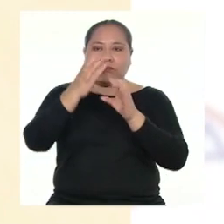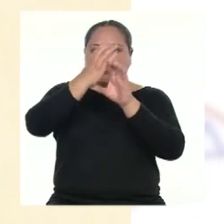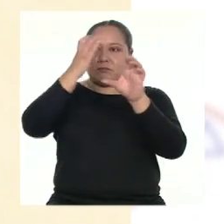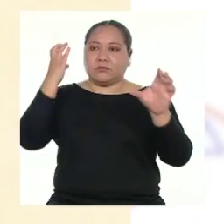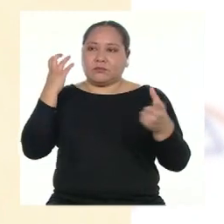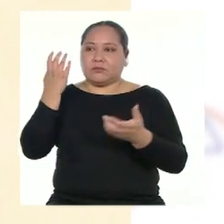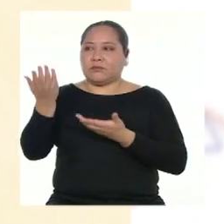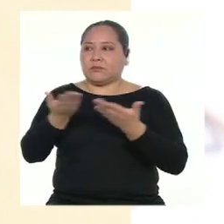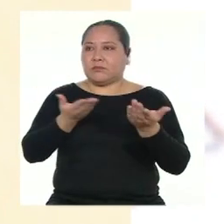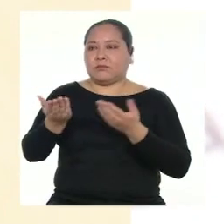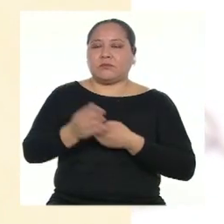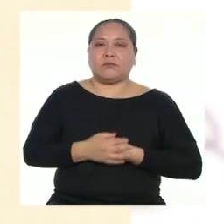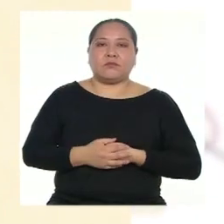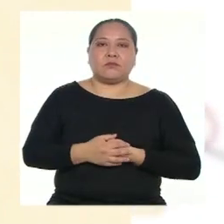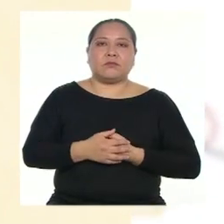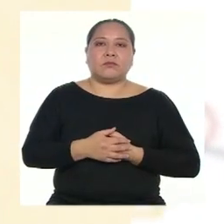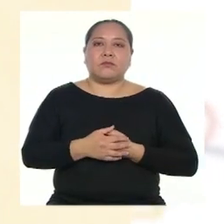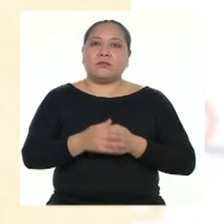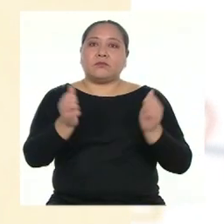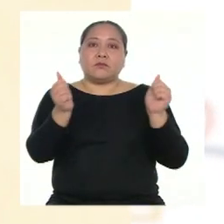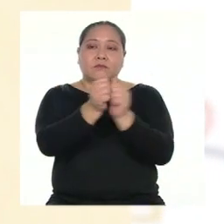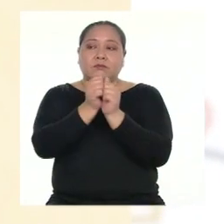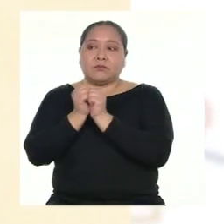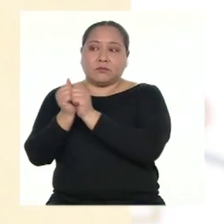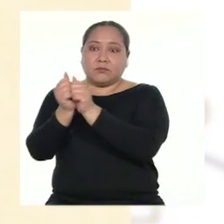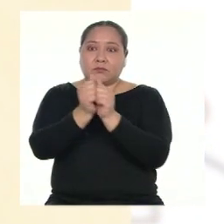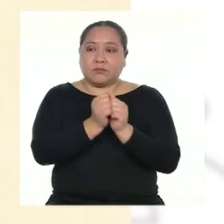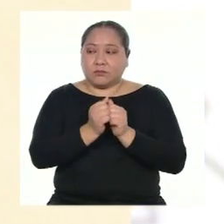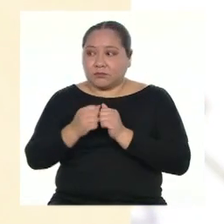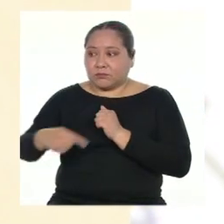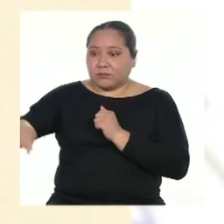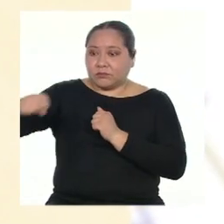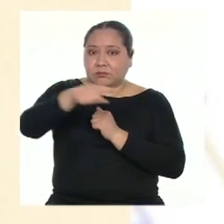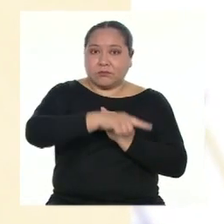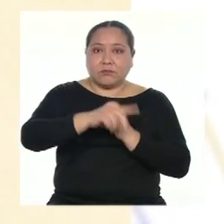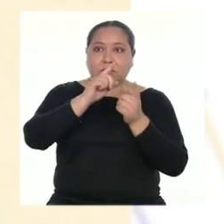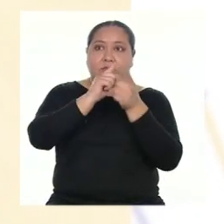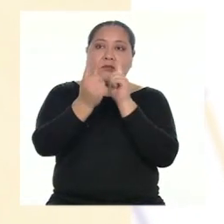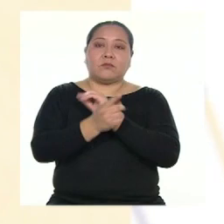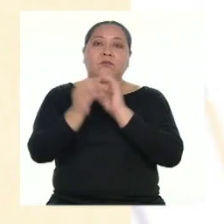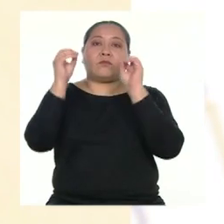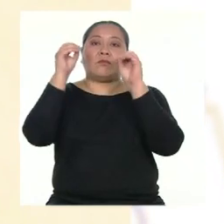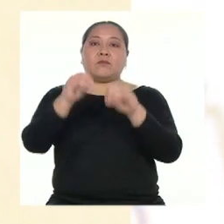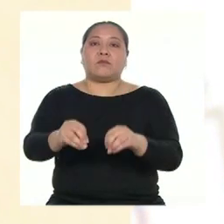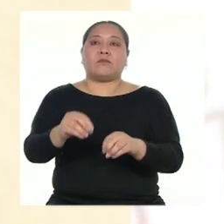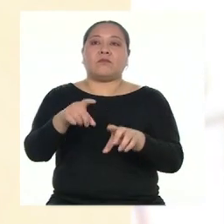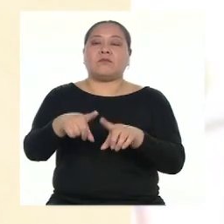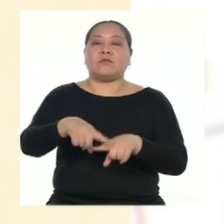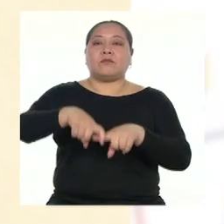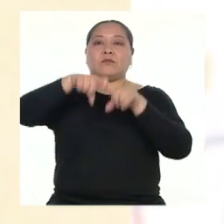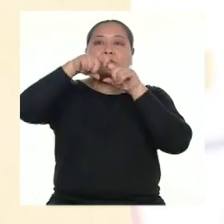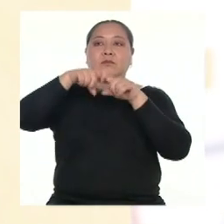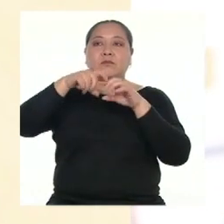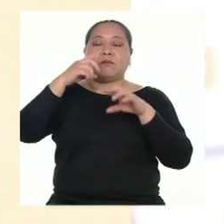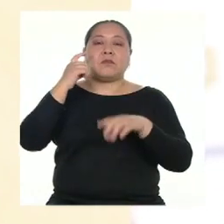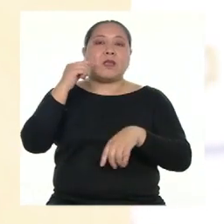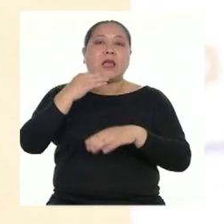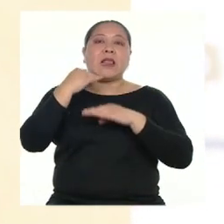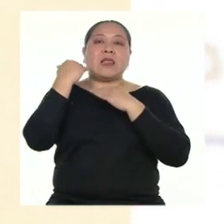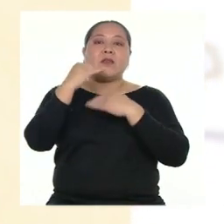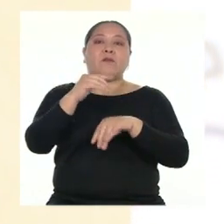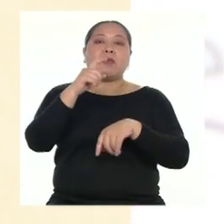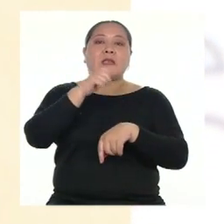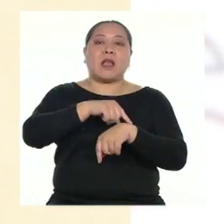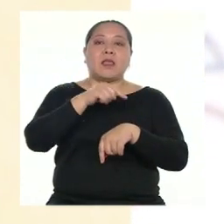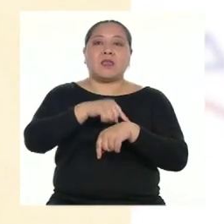servicio. Y junto a todos estos cambios, se aplicó una restricción que limita el tiempo que